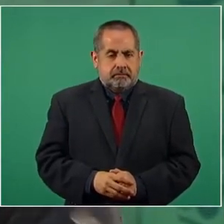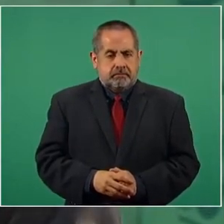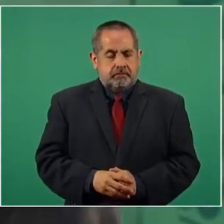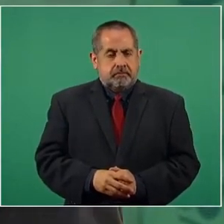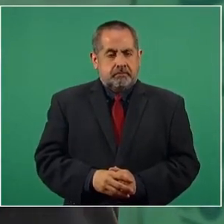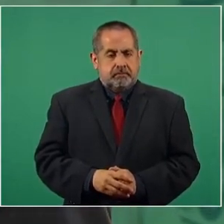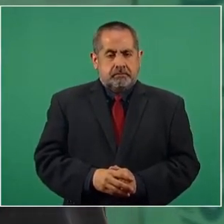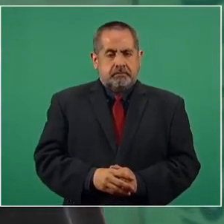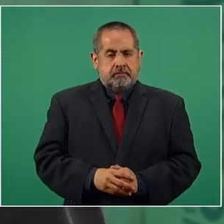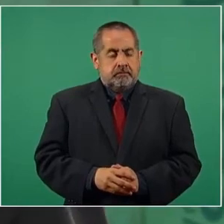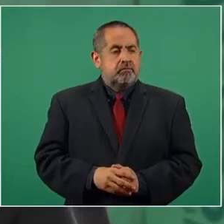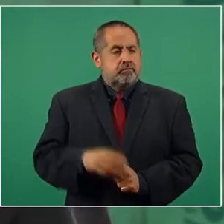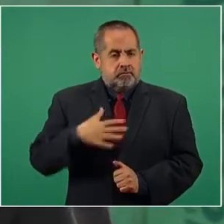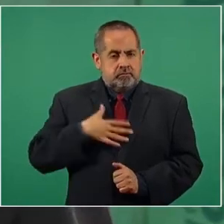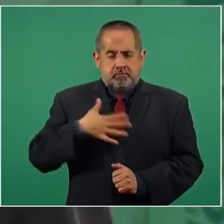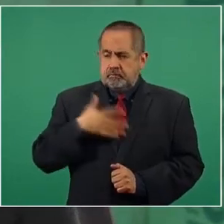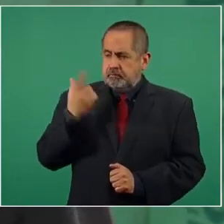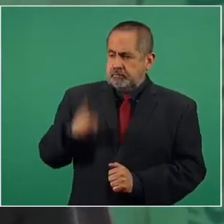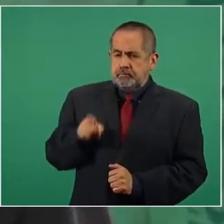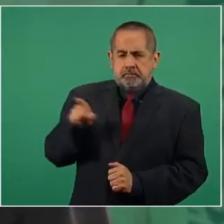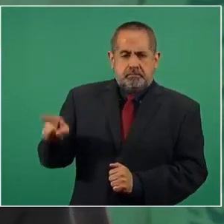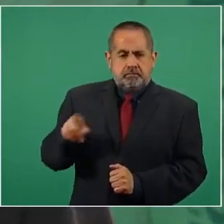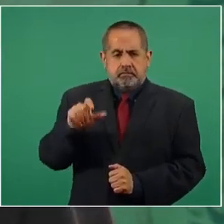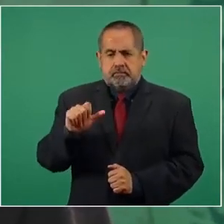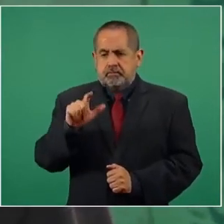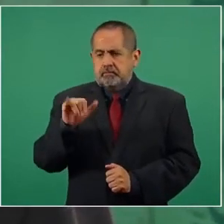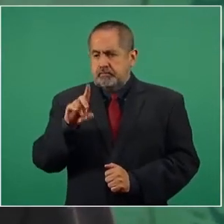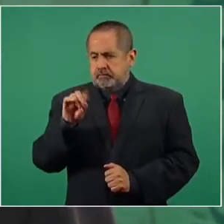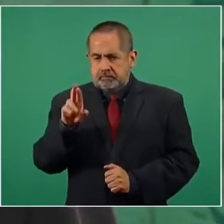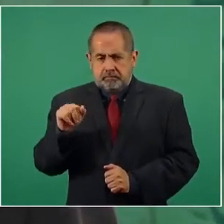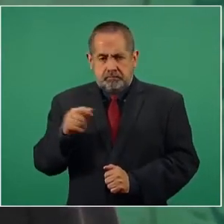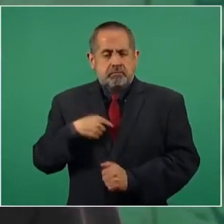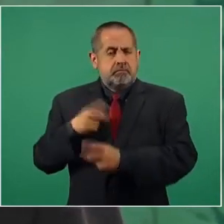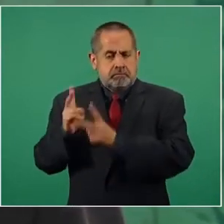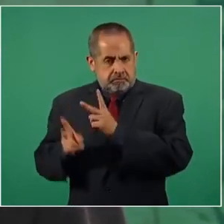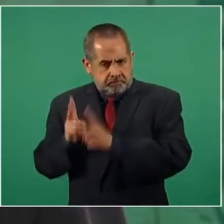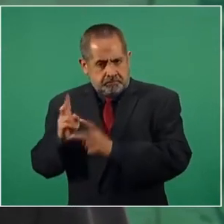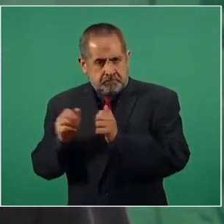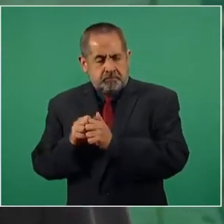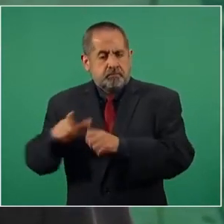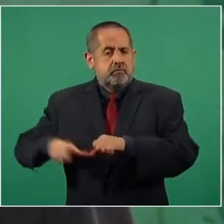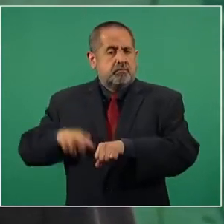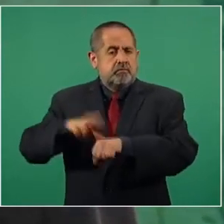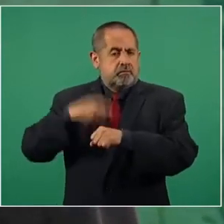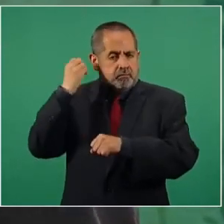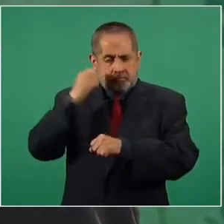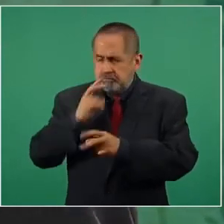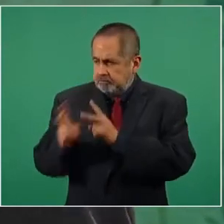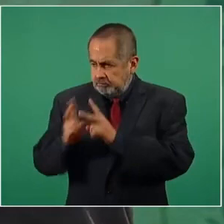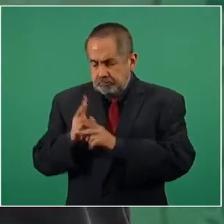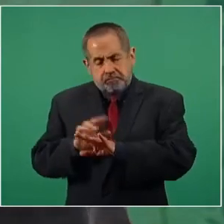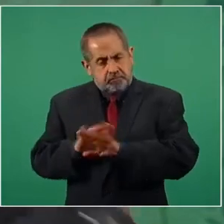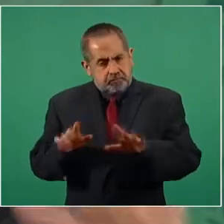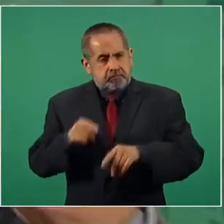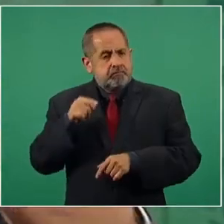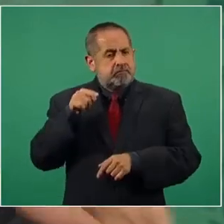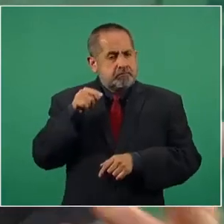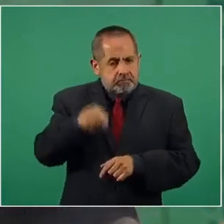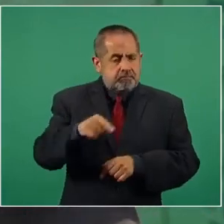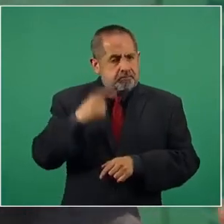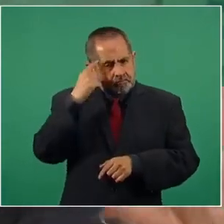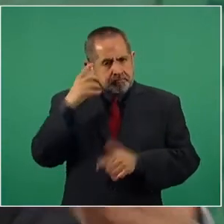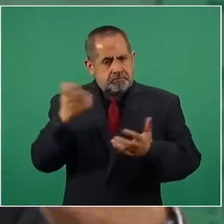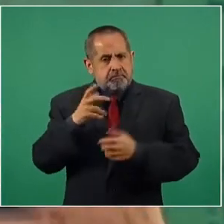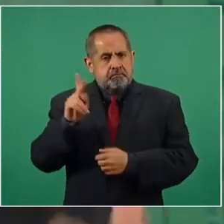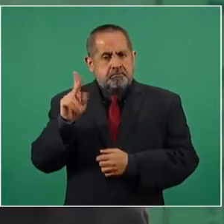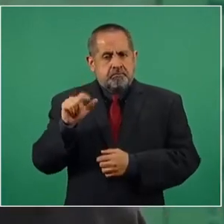Le he dado instrucciones a Alejandro Encinas, también he hablado con el gobernador de Oaxaca, de que se elabore